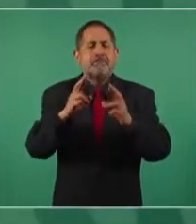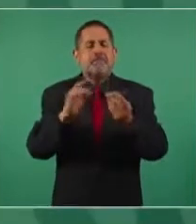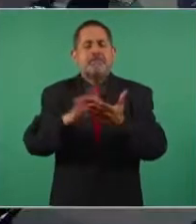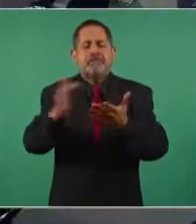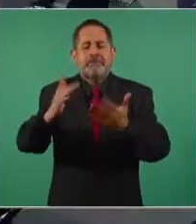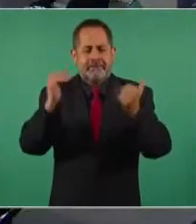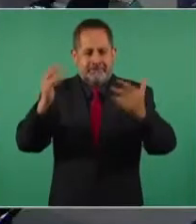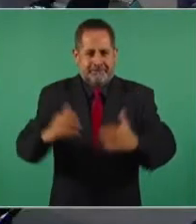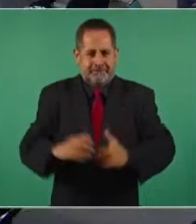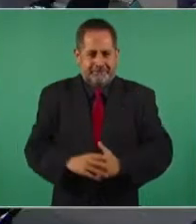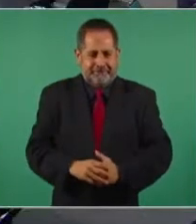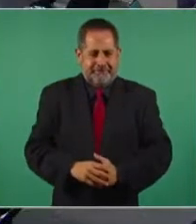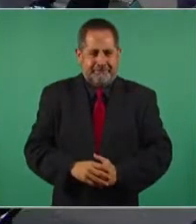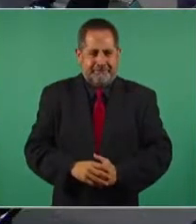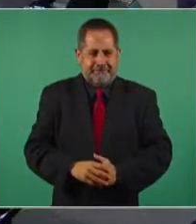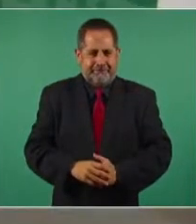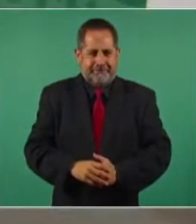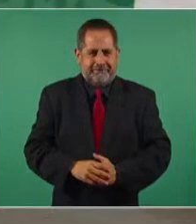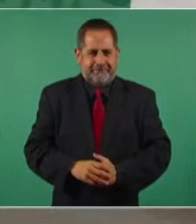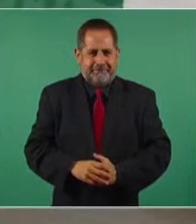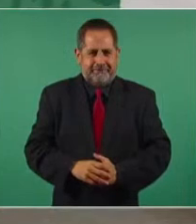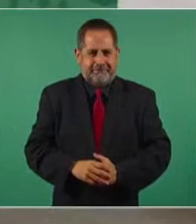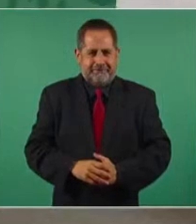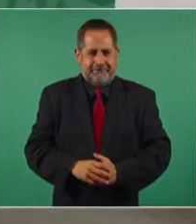gracias muchas gracias